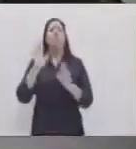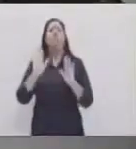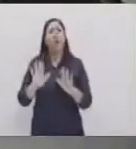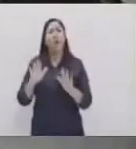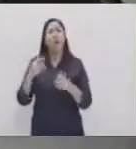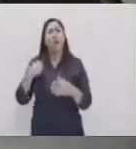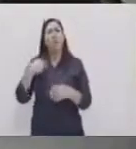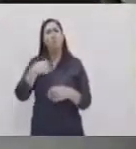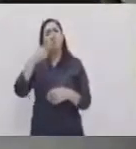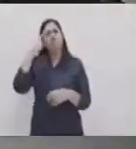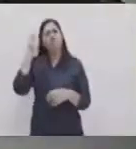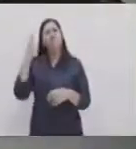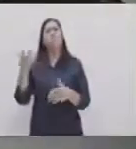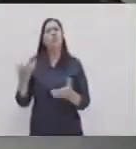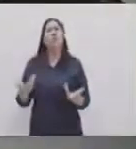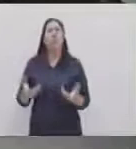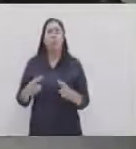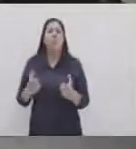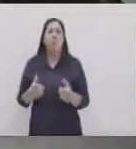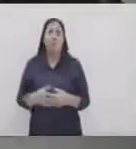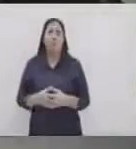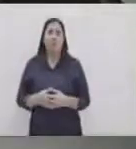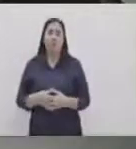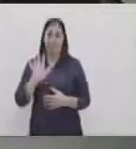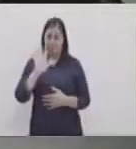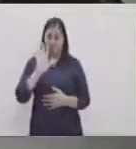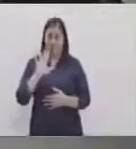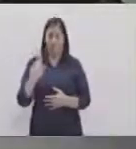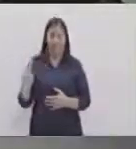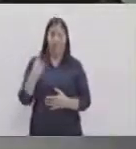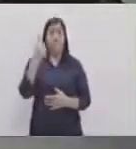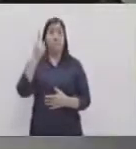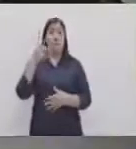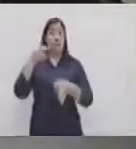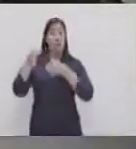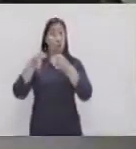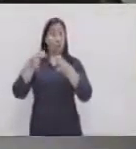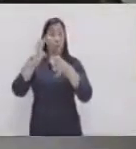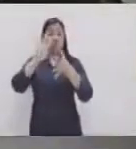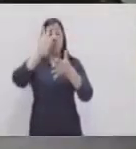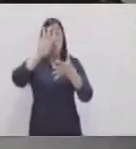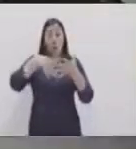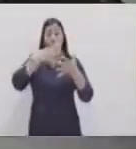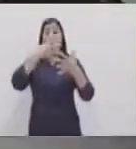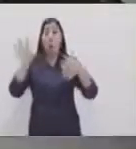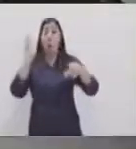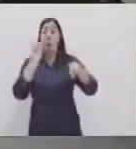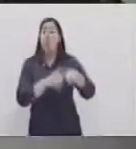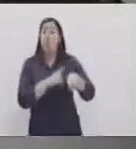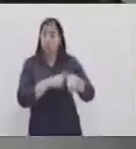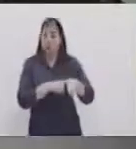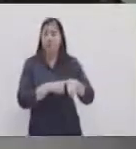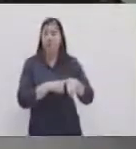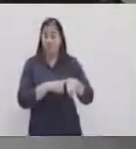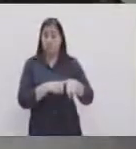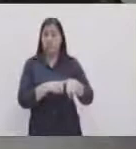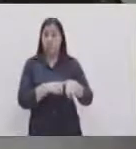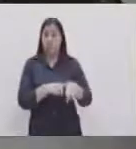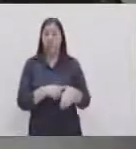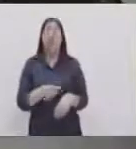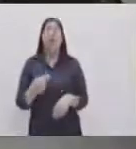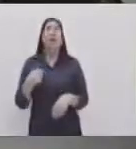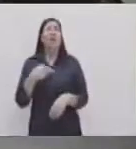sueño? Muy bien. Primero, hacer un horario. Porque si no hacemos un horario, nos